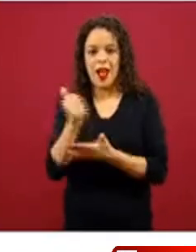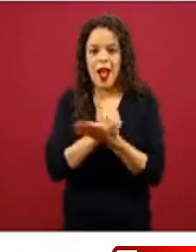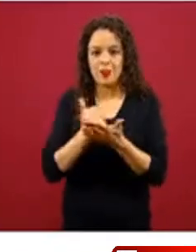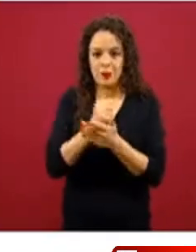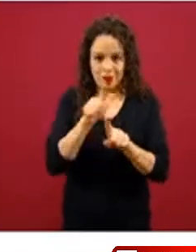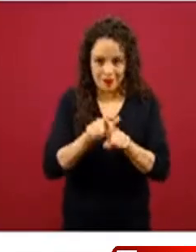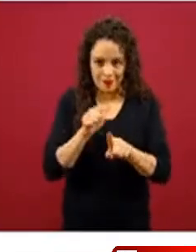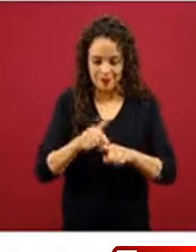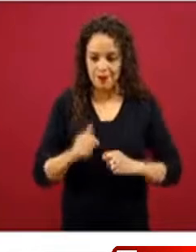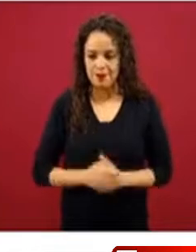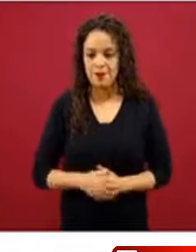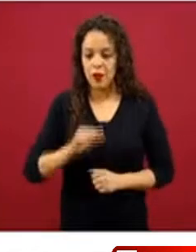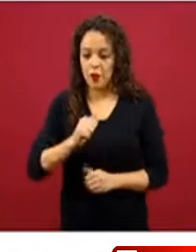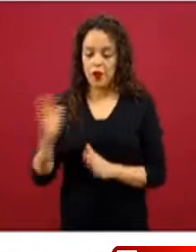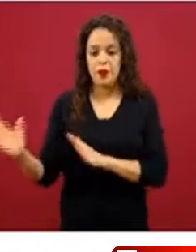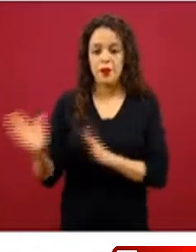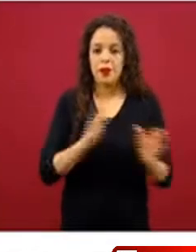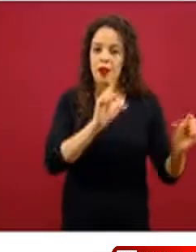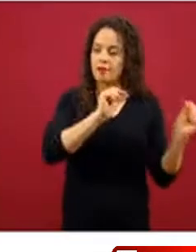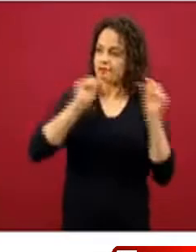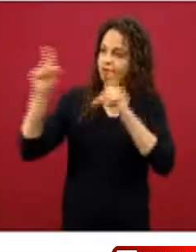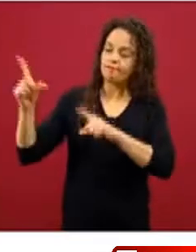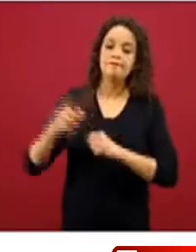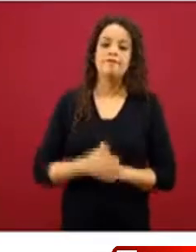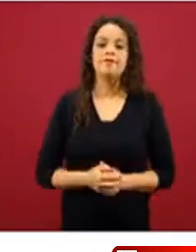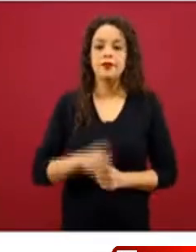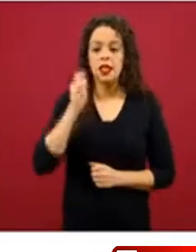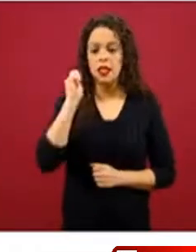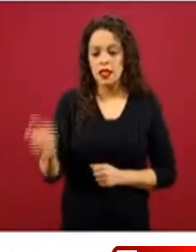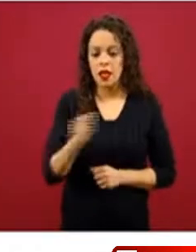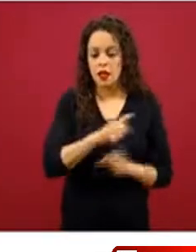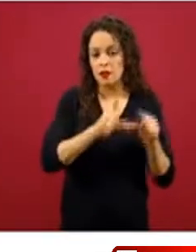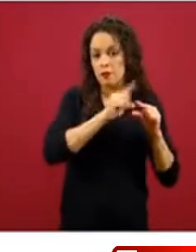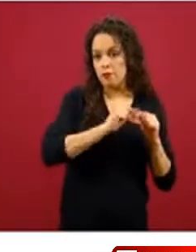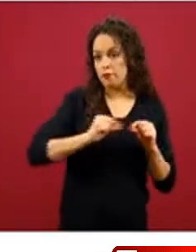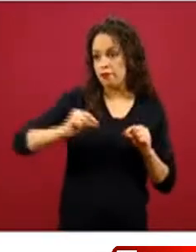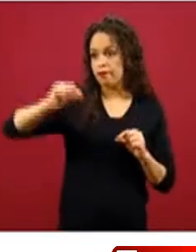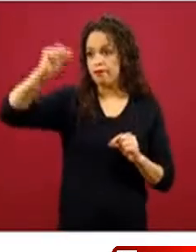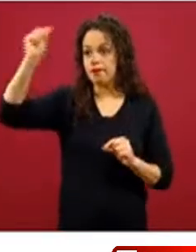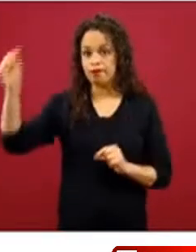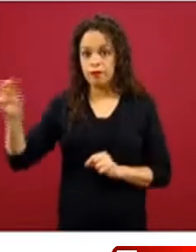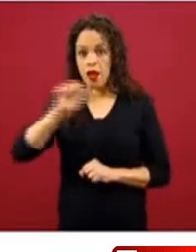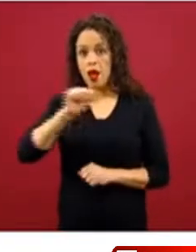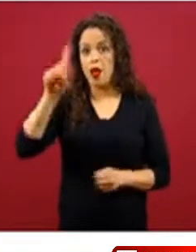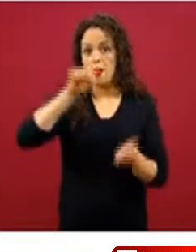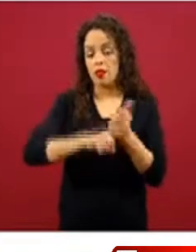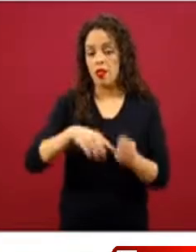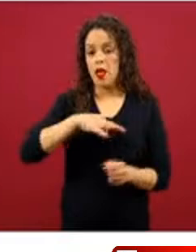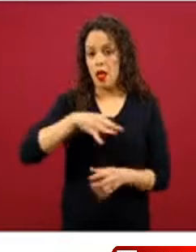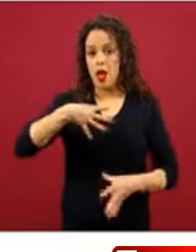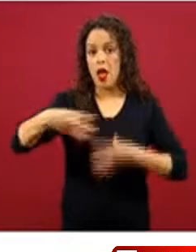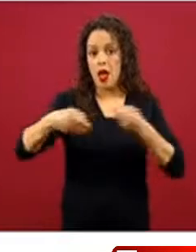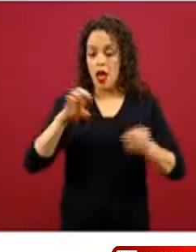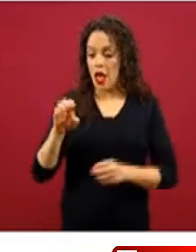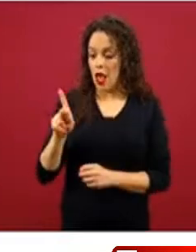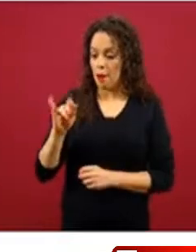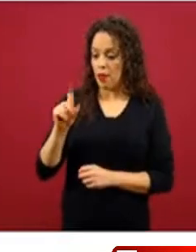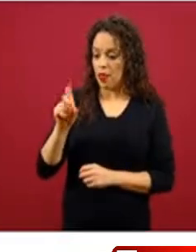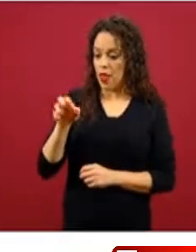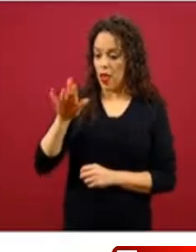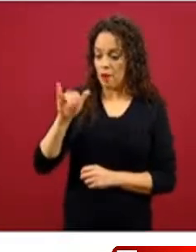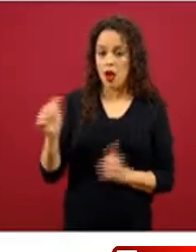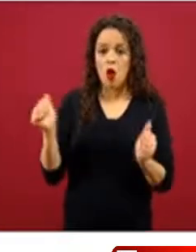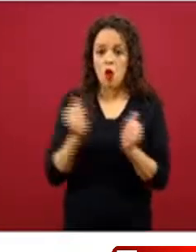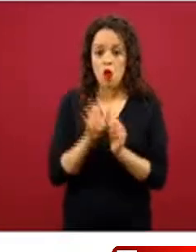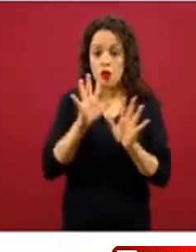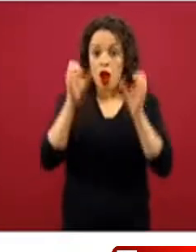siguiente diapositiva. Tenemos la curva epidémica conformada por casos confirmados